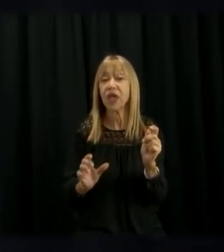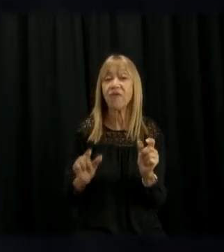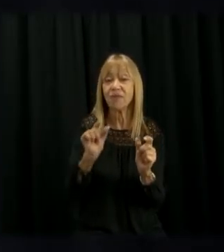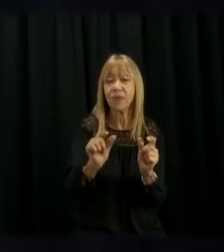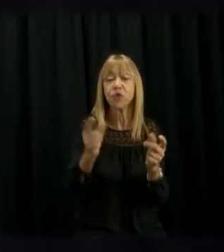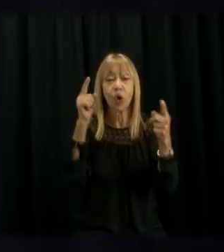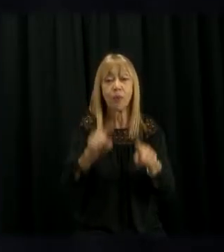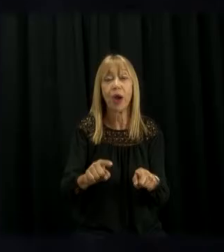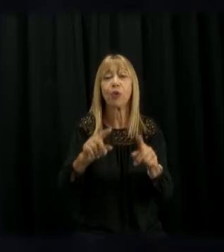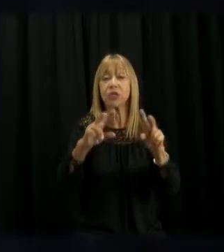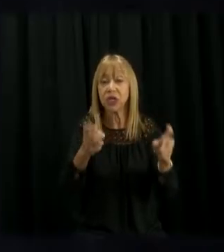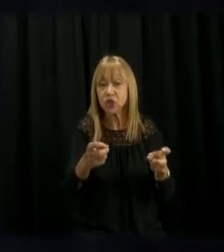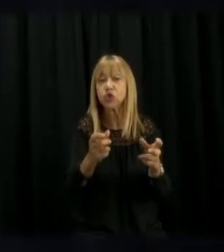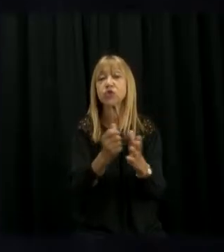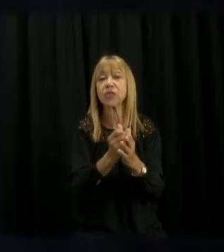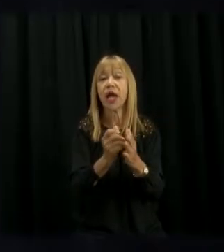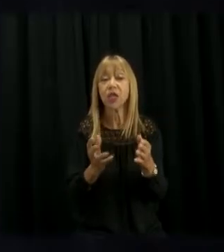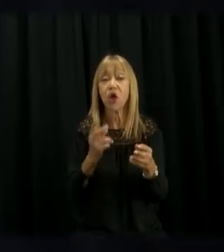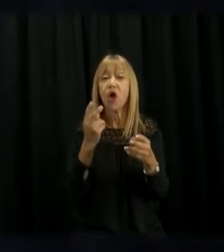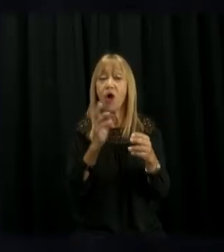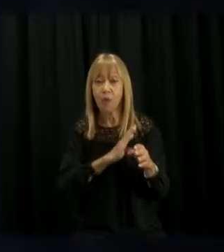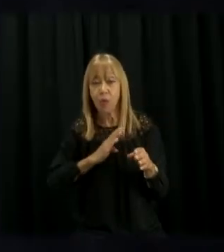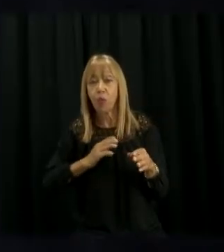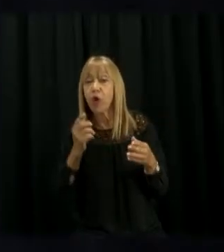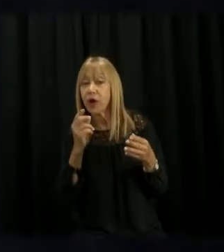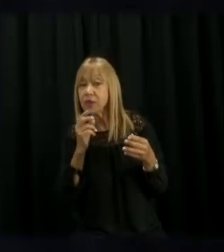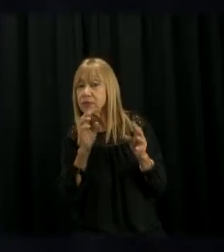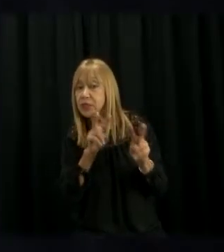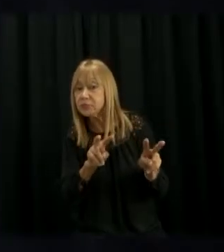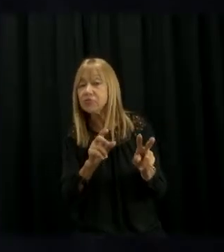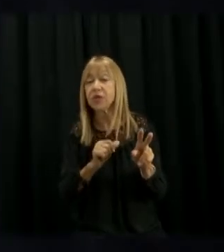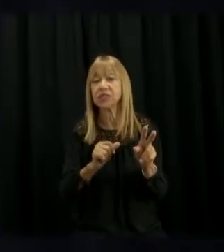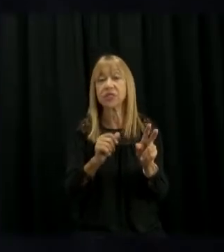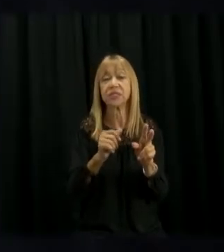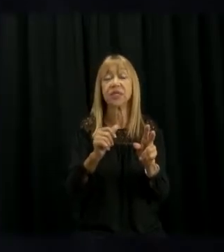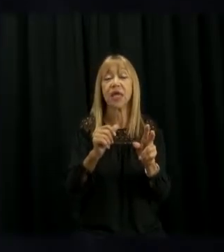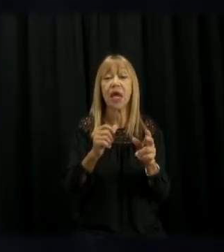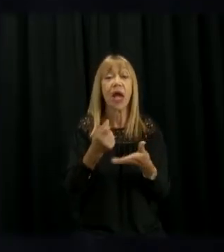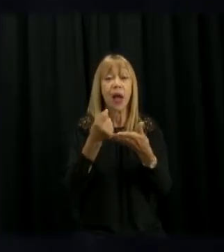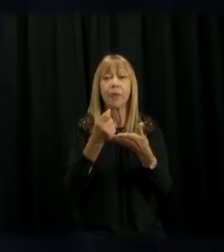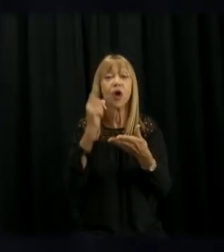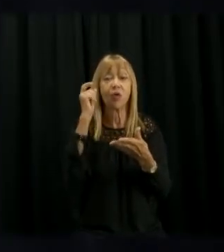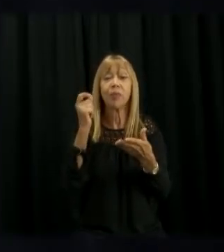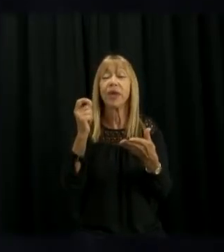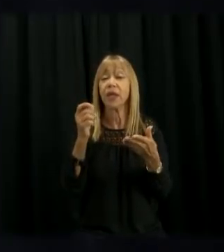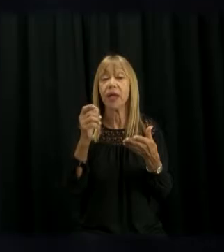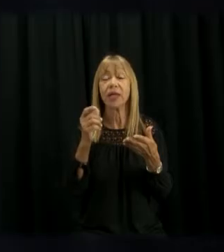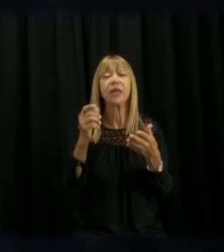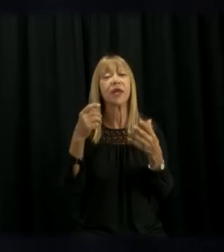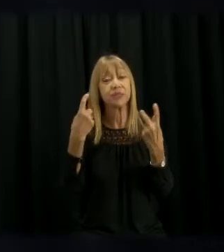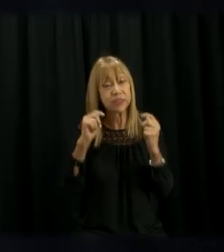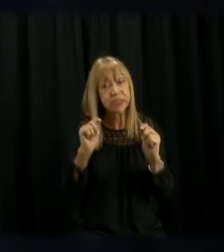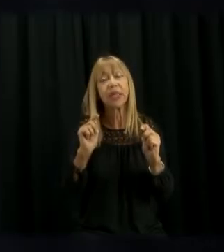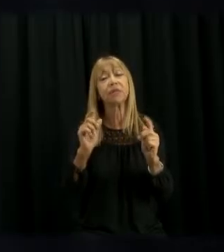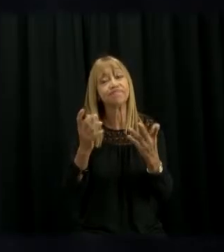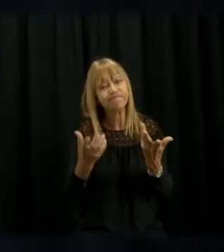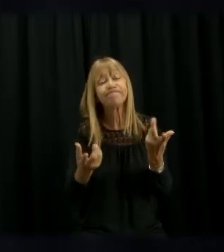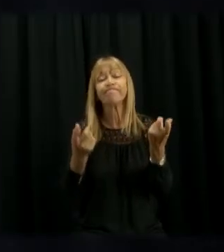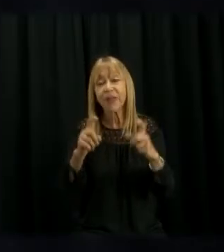esfuerzos para poder cumplir con la fecha y para ayudar,